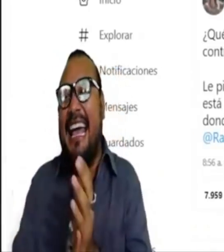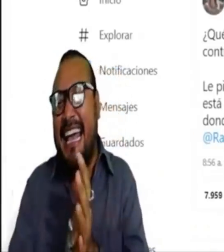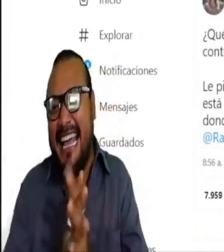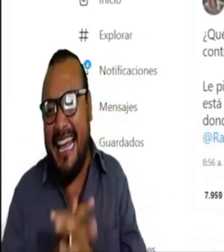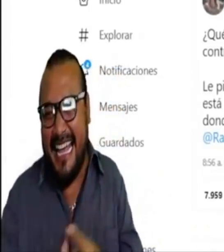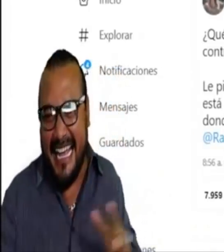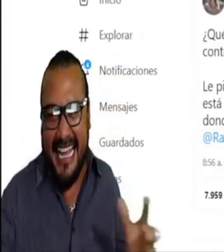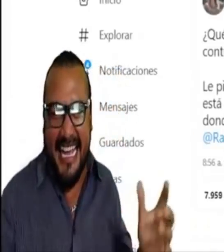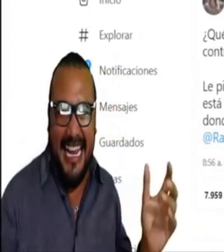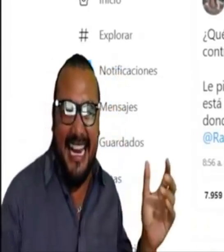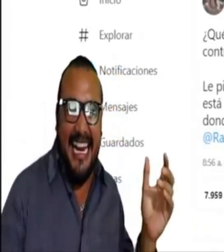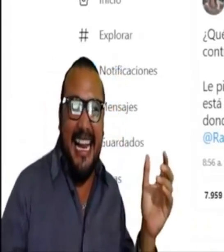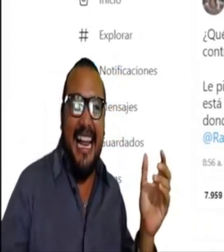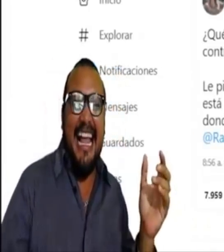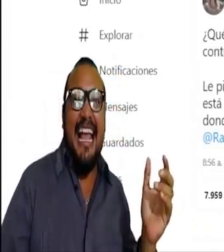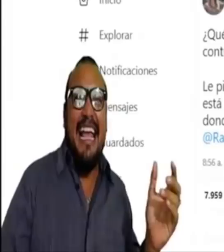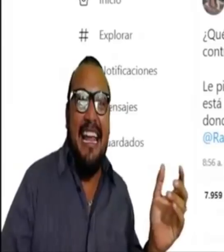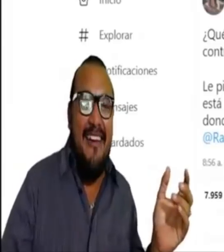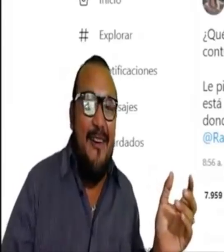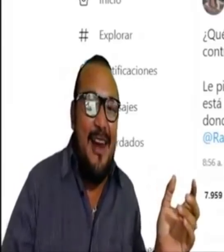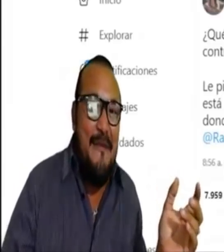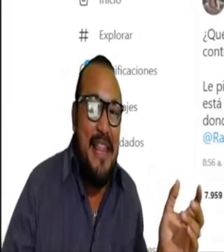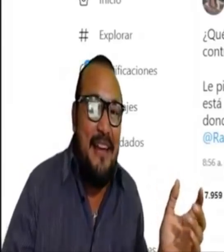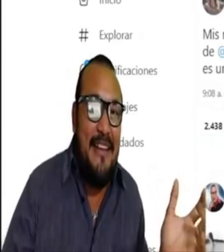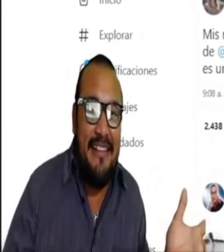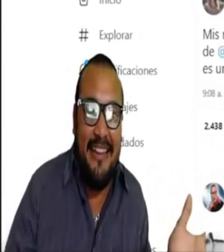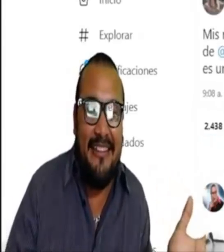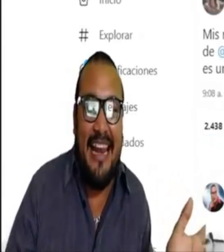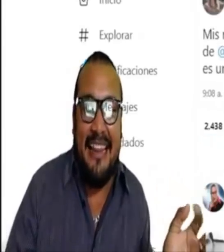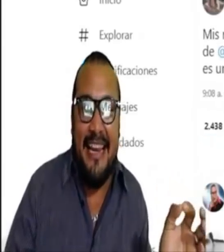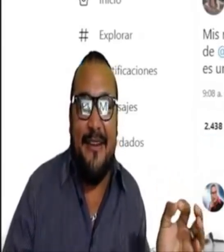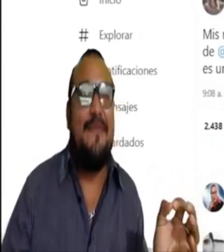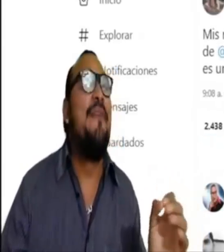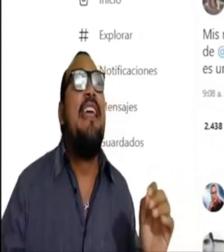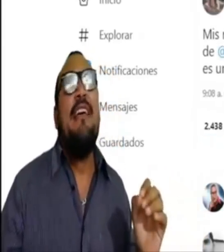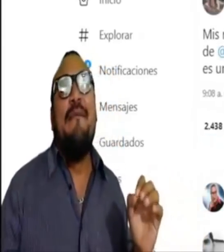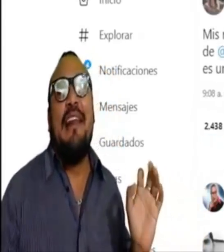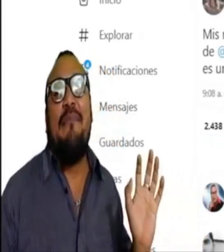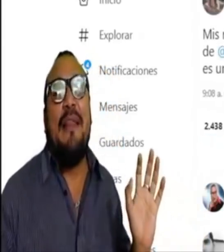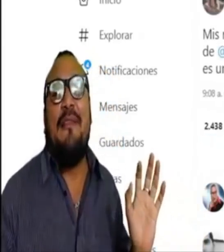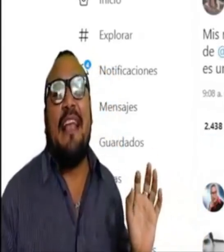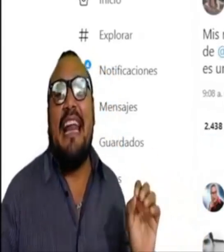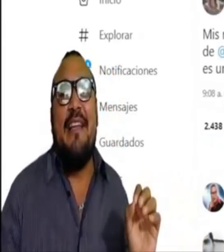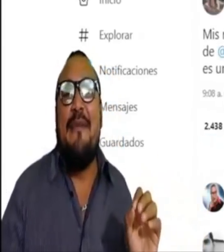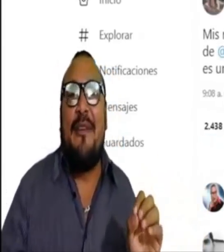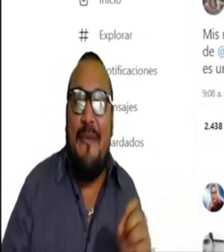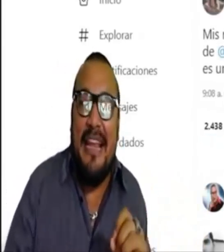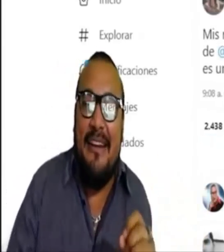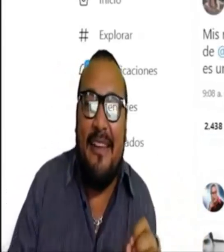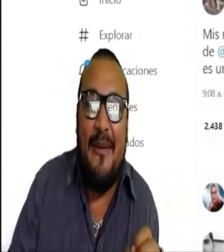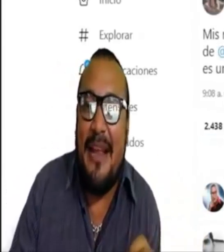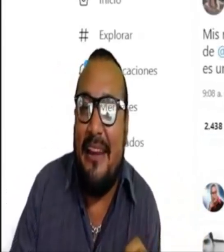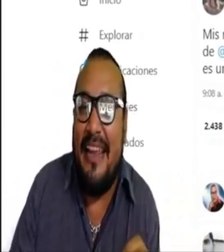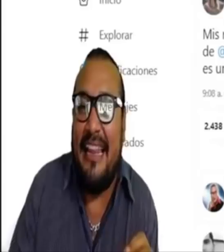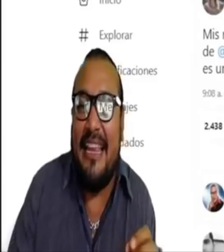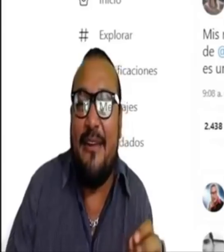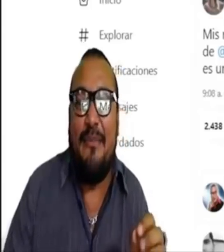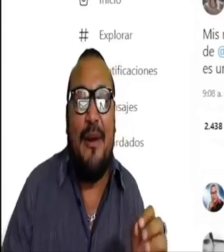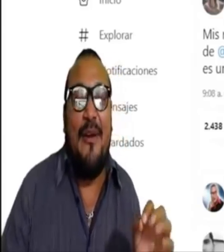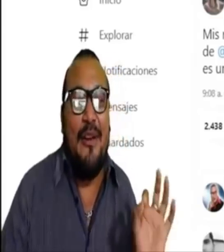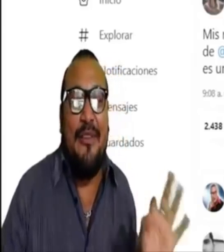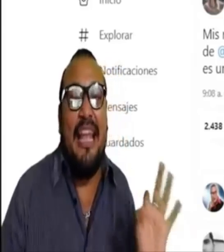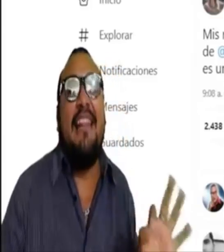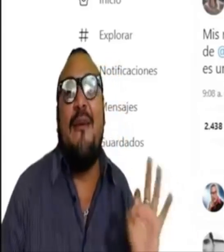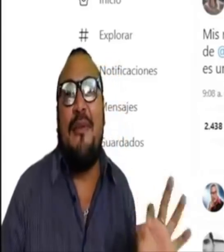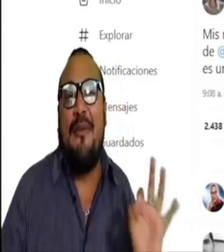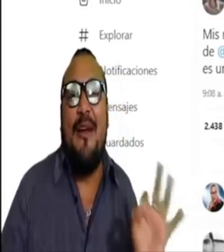basta y luego le falta besitos a latidos mis respetos y cariño a mis compañeros y compañeras de latinos